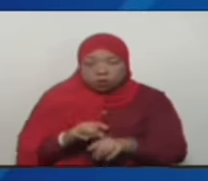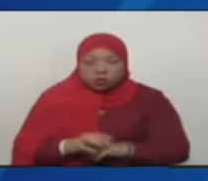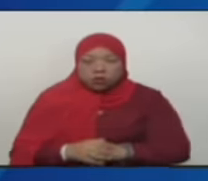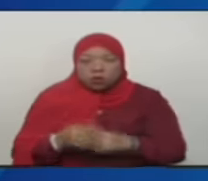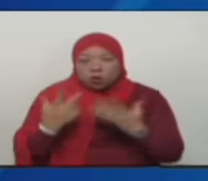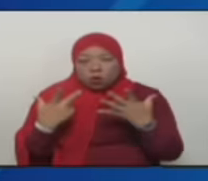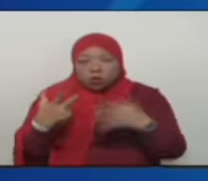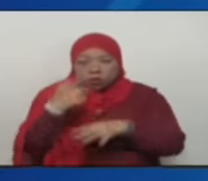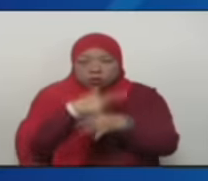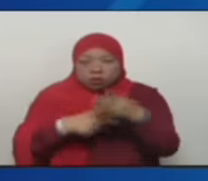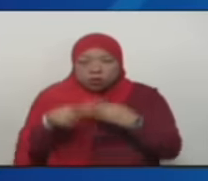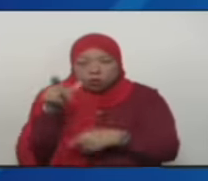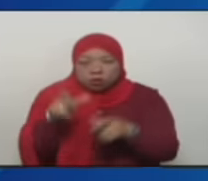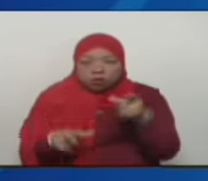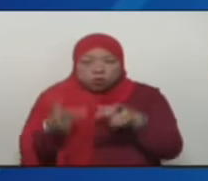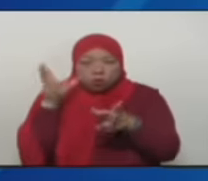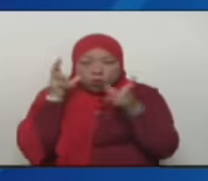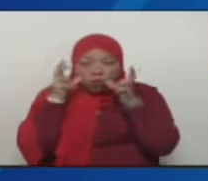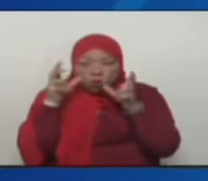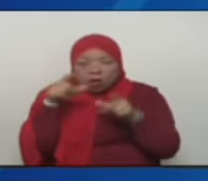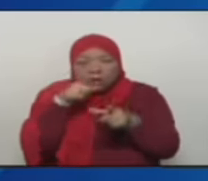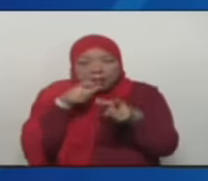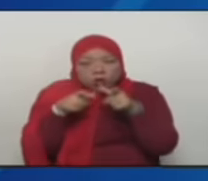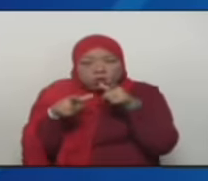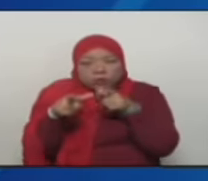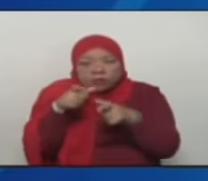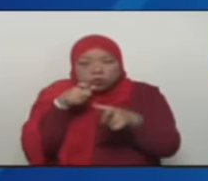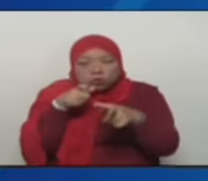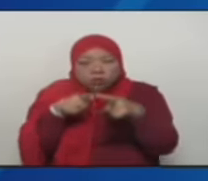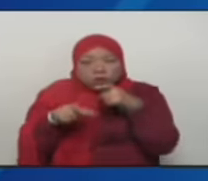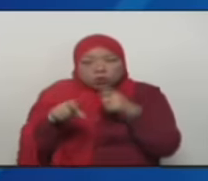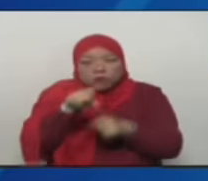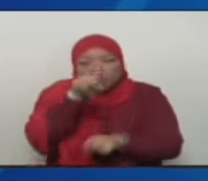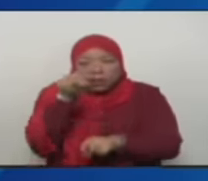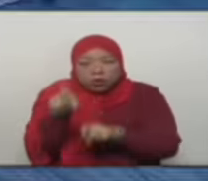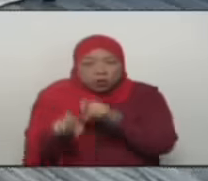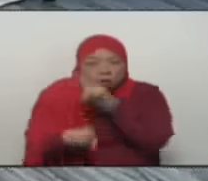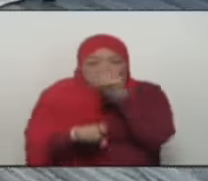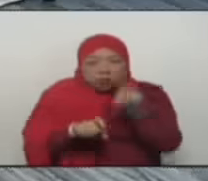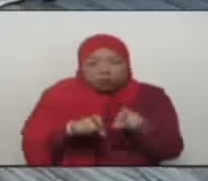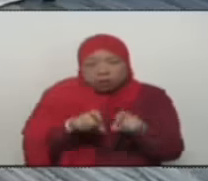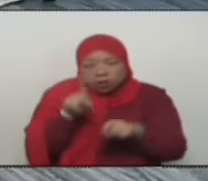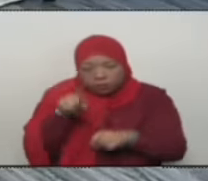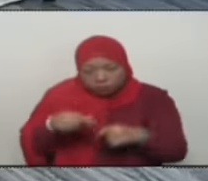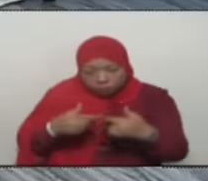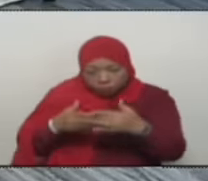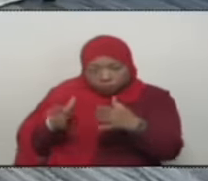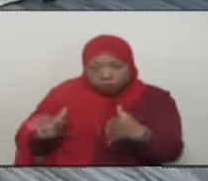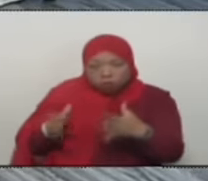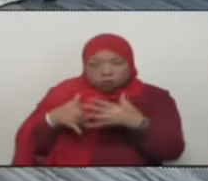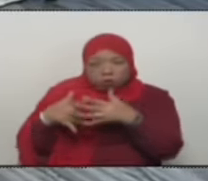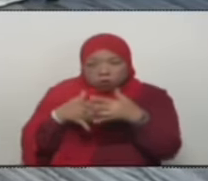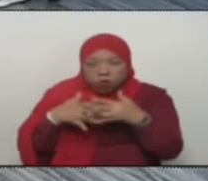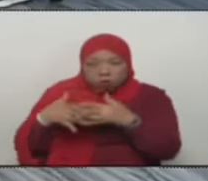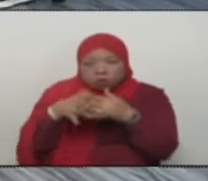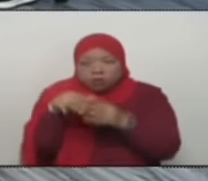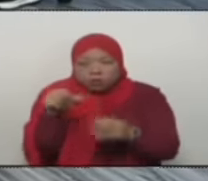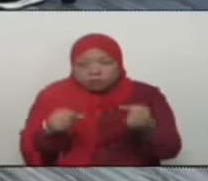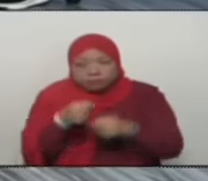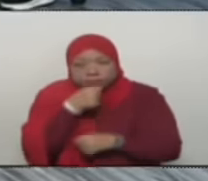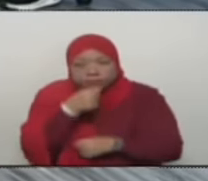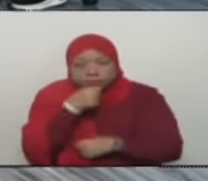8 horas frente a un juez a ser interrogado. Inclusive públicamente, allá es público y además lo hacen